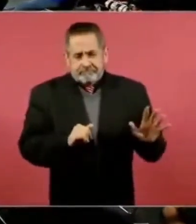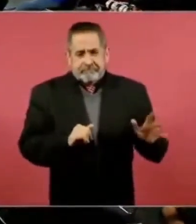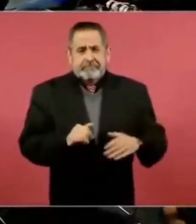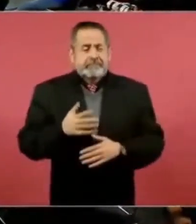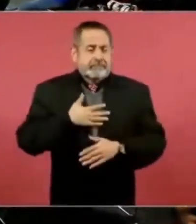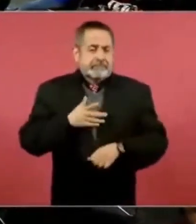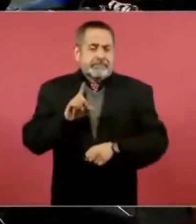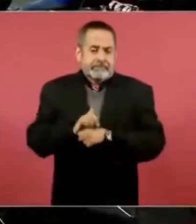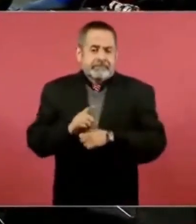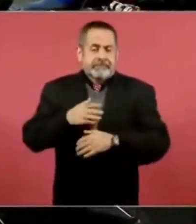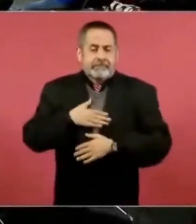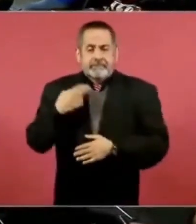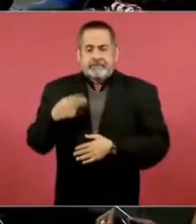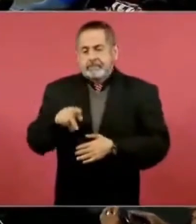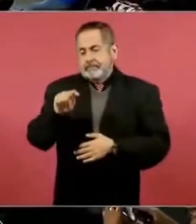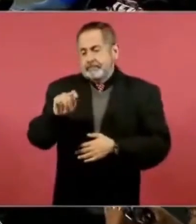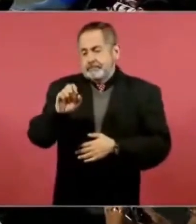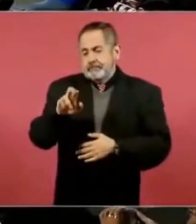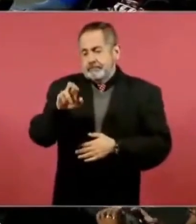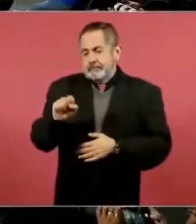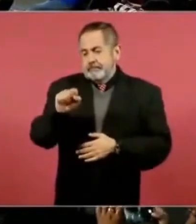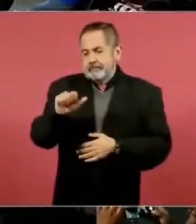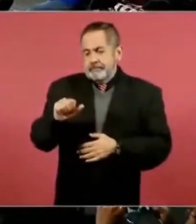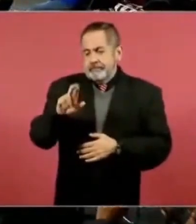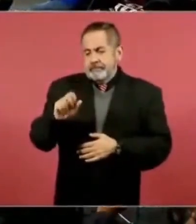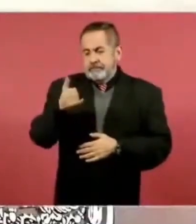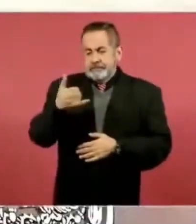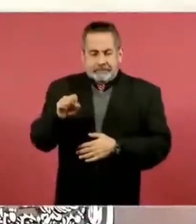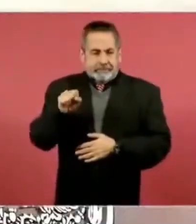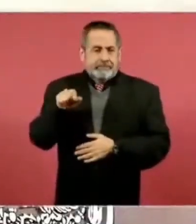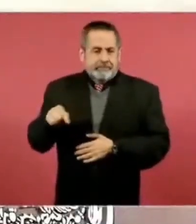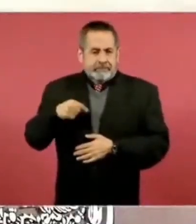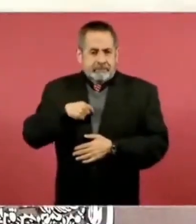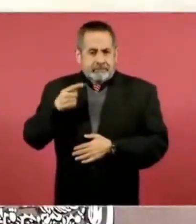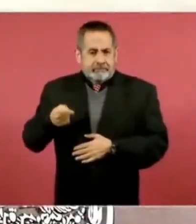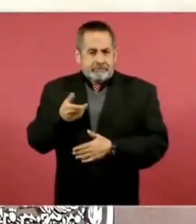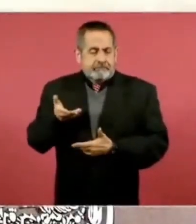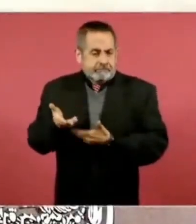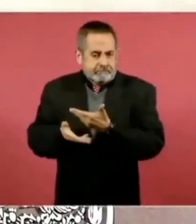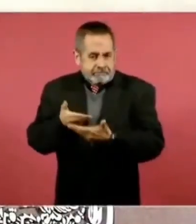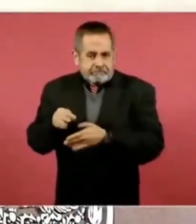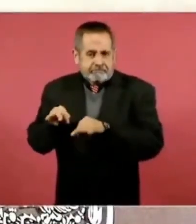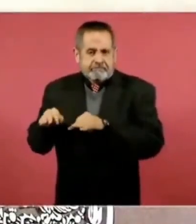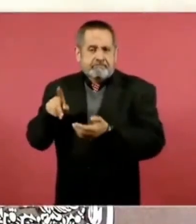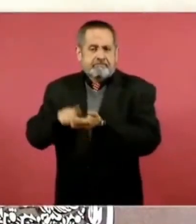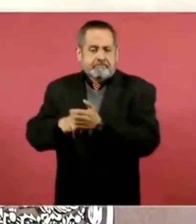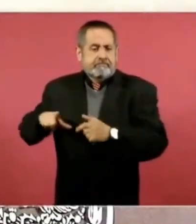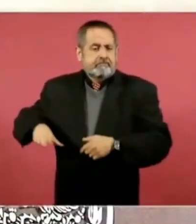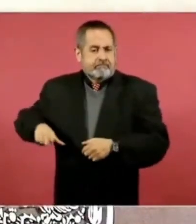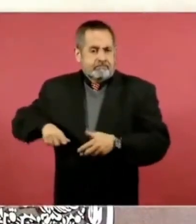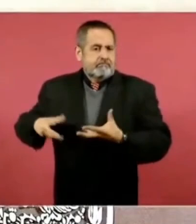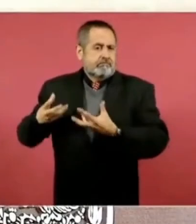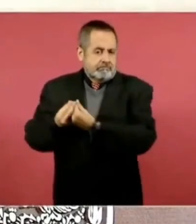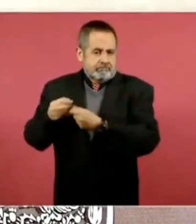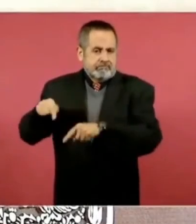Buenos días, soy Teresa Guadalupe Reyes Sahagún, soy servidora pública